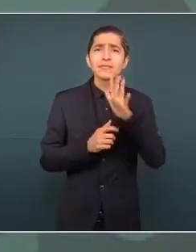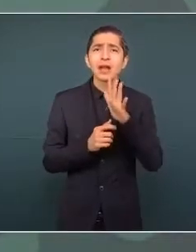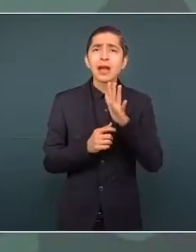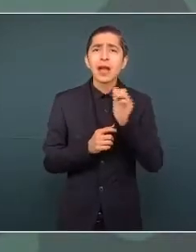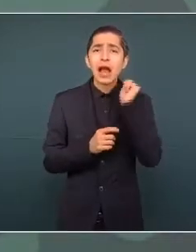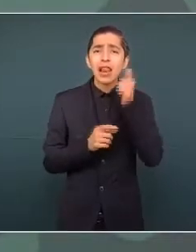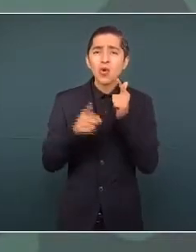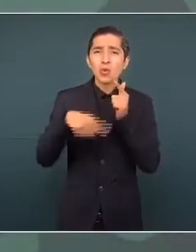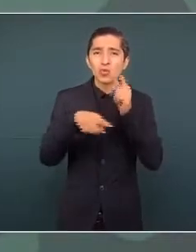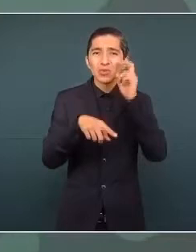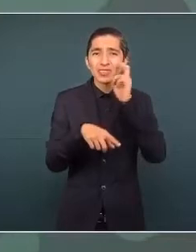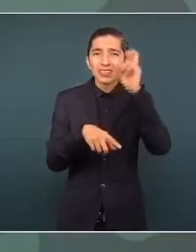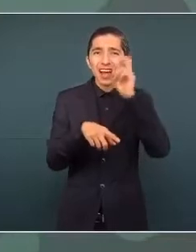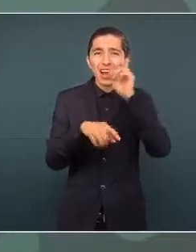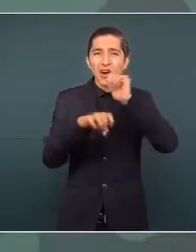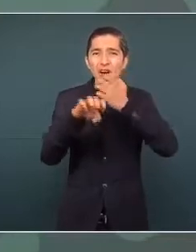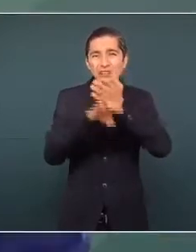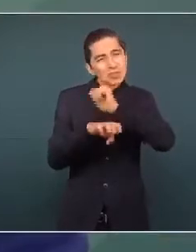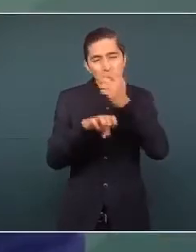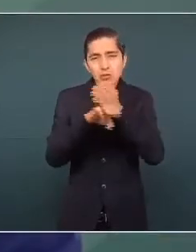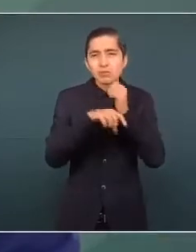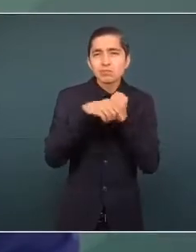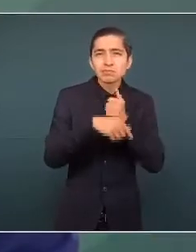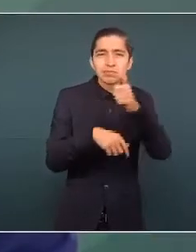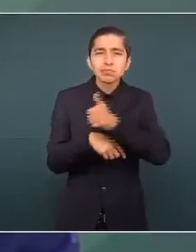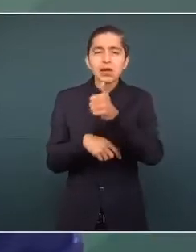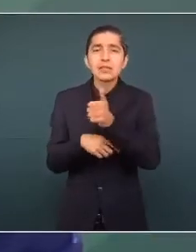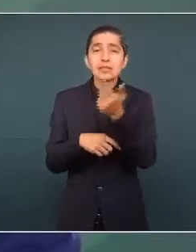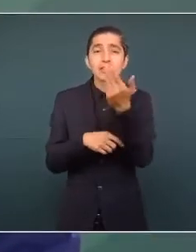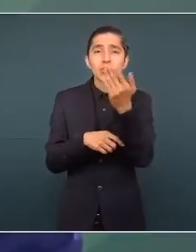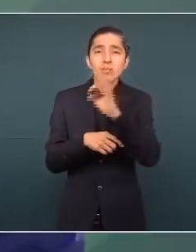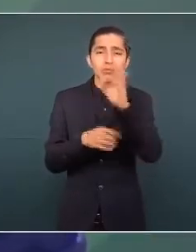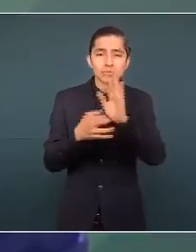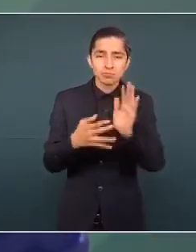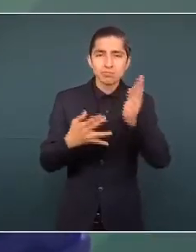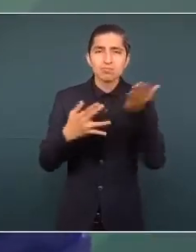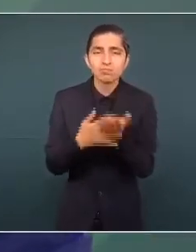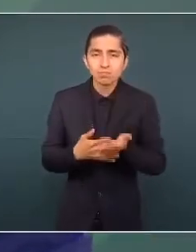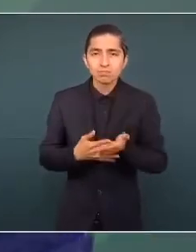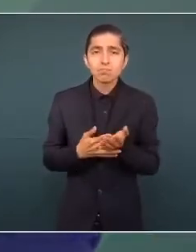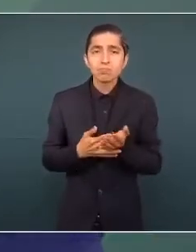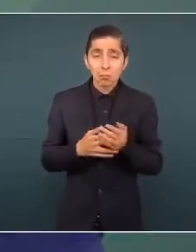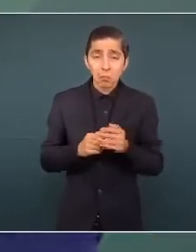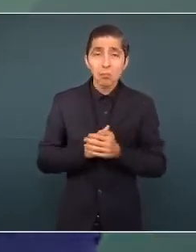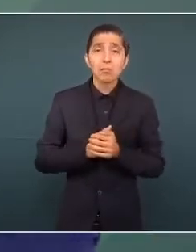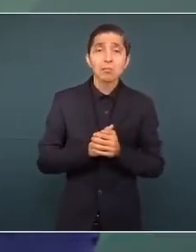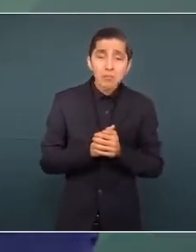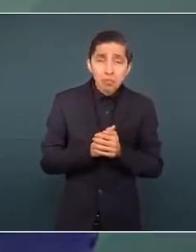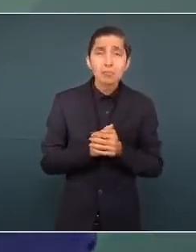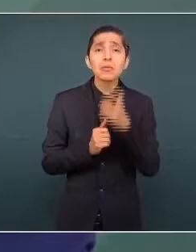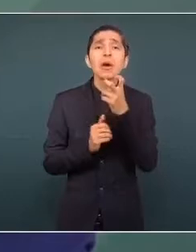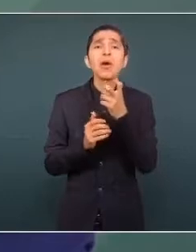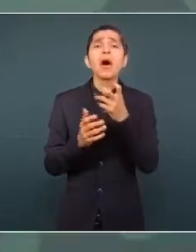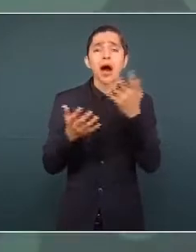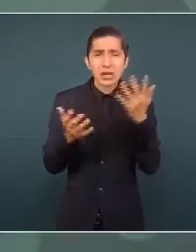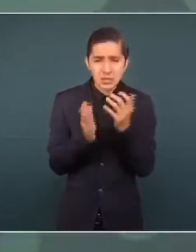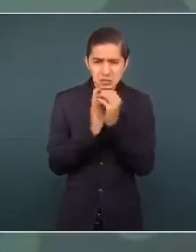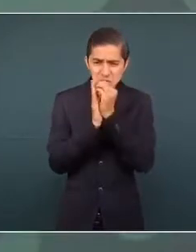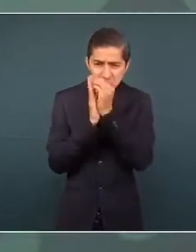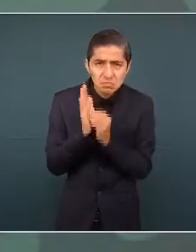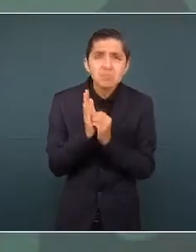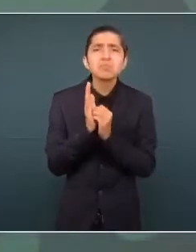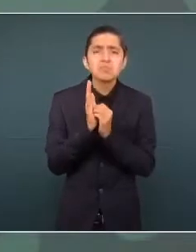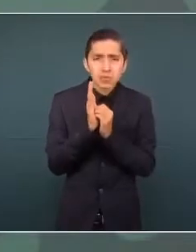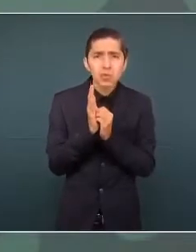salidas al interior del país se redujeron todos al 50%. Es decir, hemos hecho un ajuste